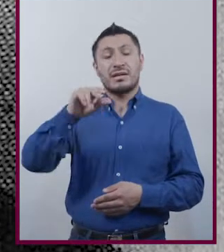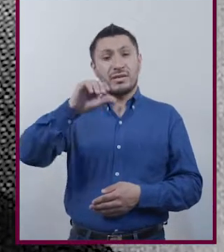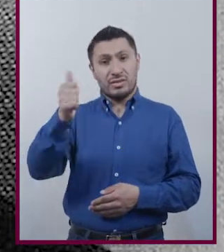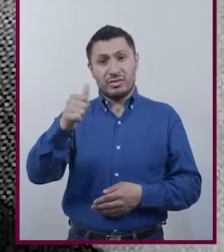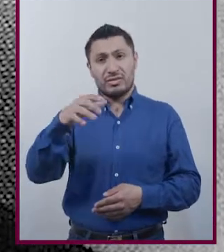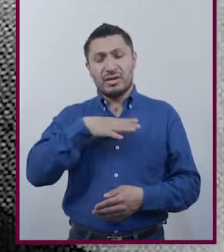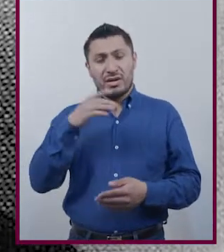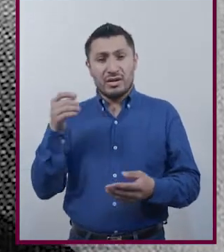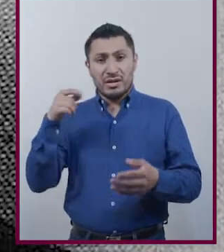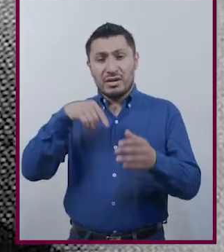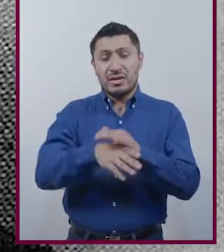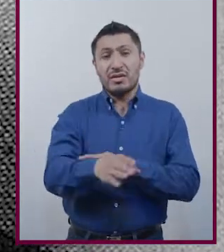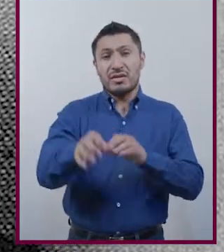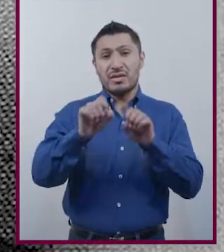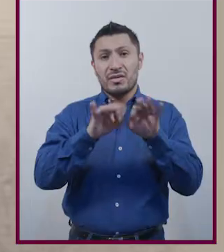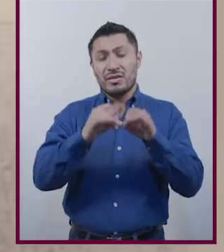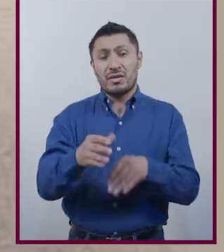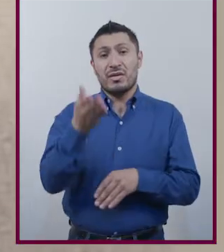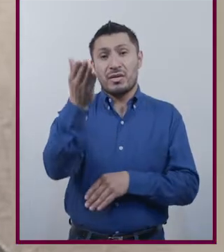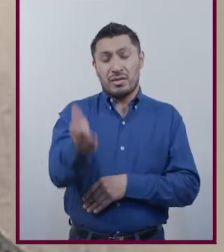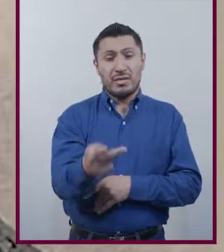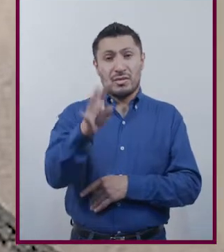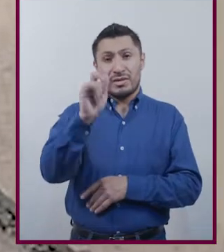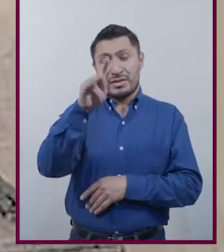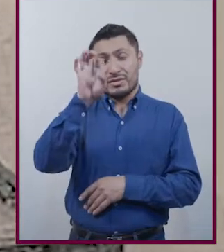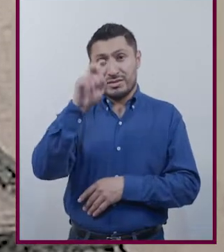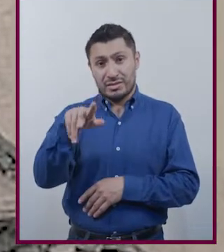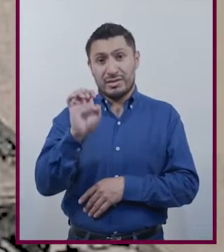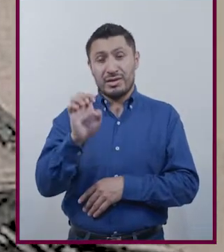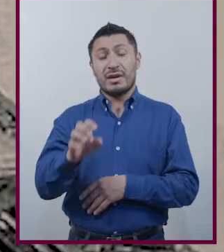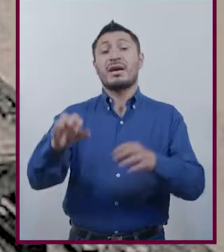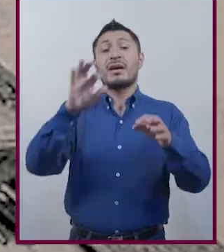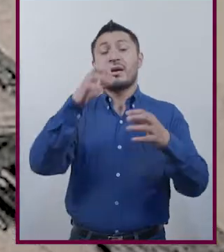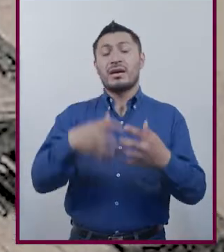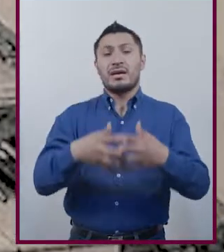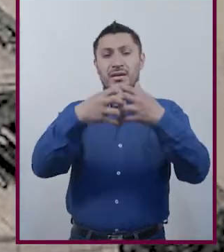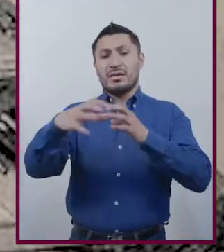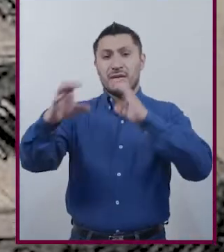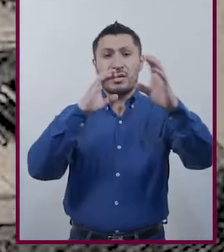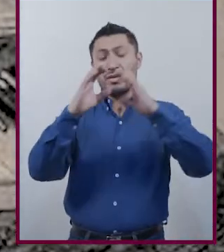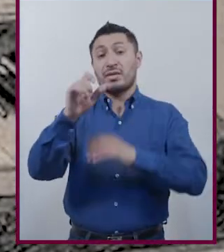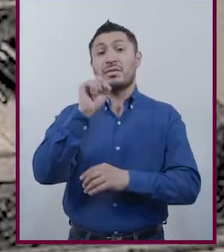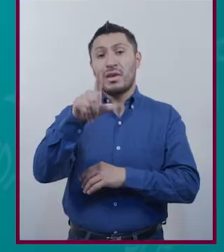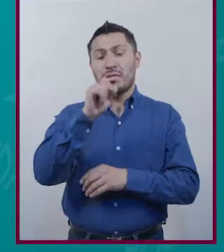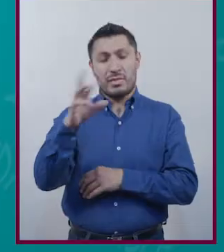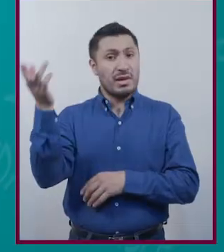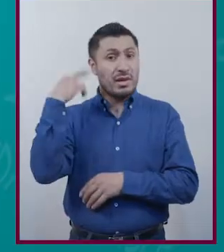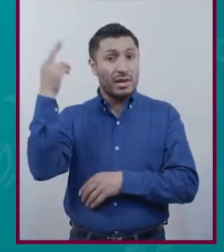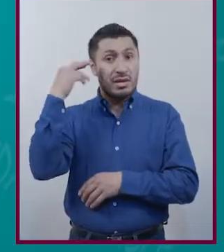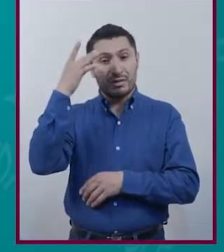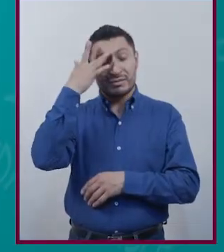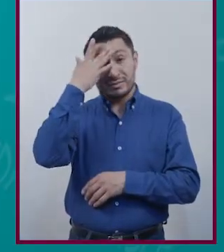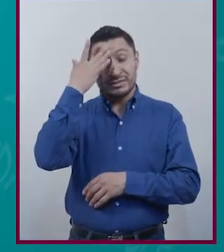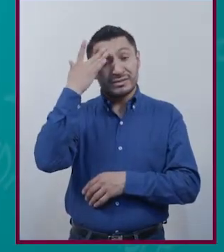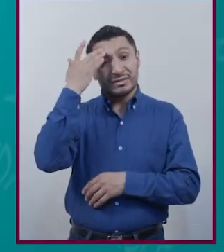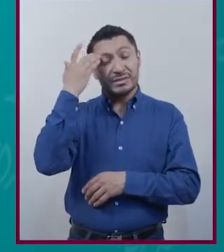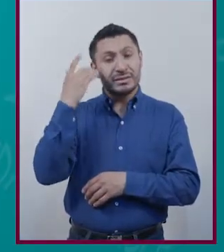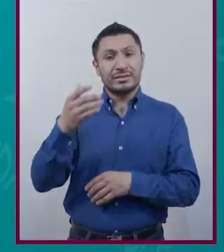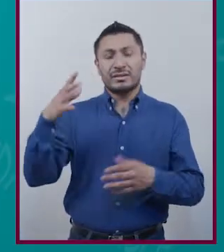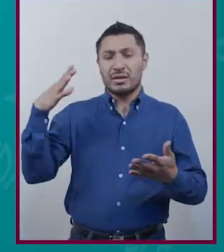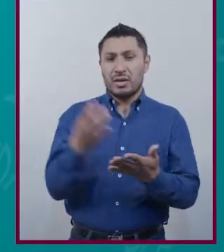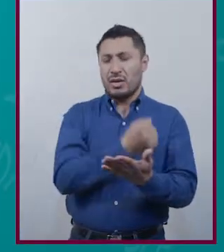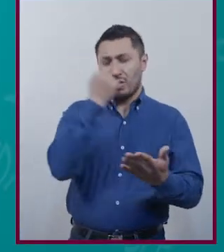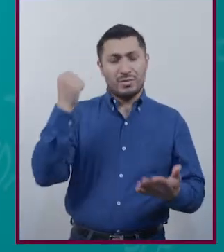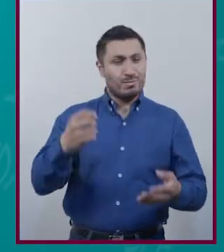ingresara en dicha oficina su solicitud de patente de un sistema de comunicación que también transmitía sonidos. Fue una gran victoria